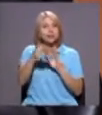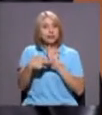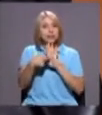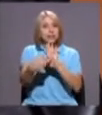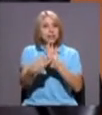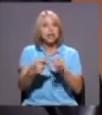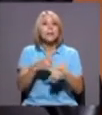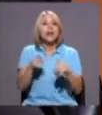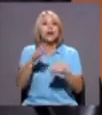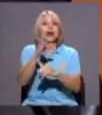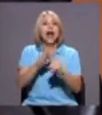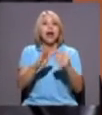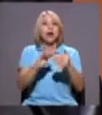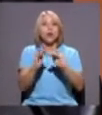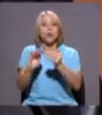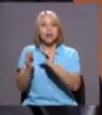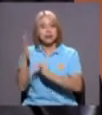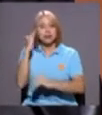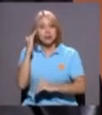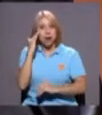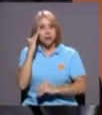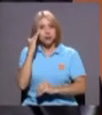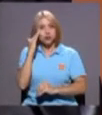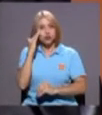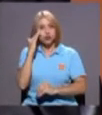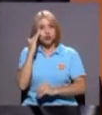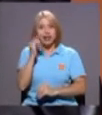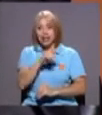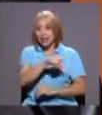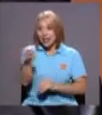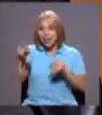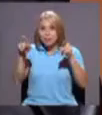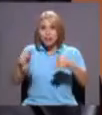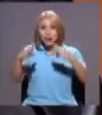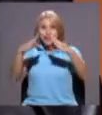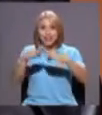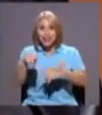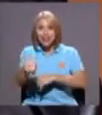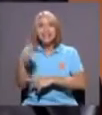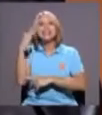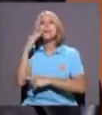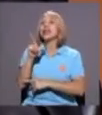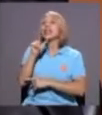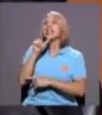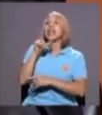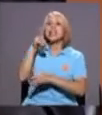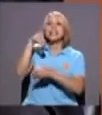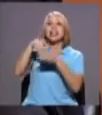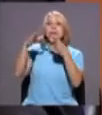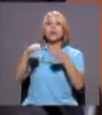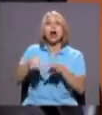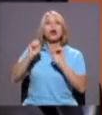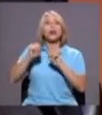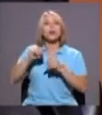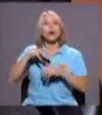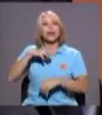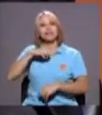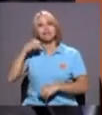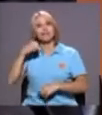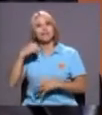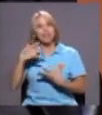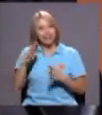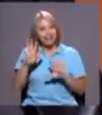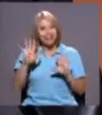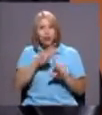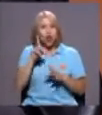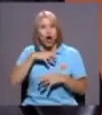cada comunidad sepamos, que la gente sepa, los habitantes de esa comunidad, quién es el diputado al que pueden agarrar del pescuezo, en el sentido